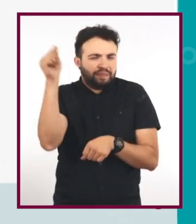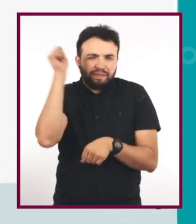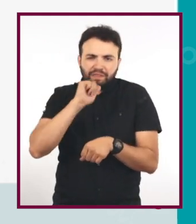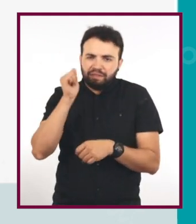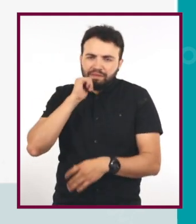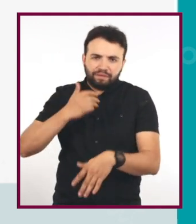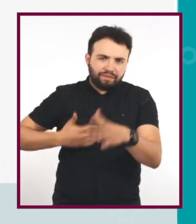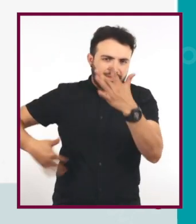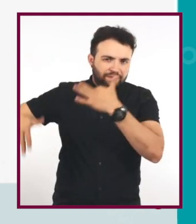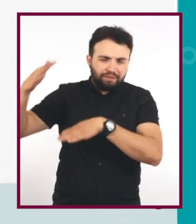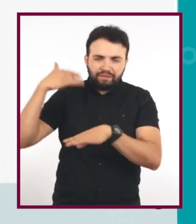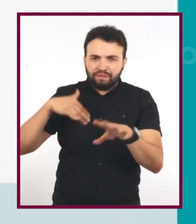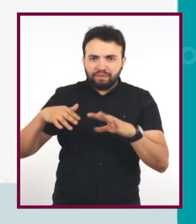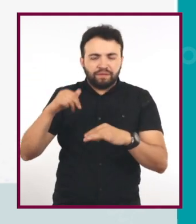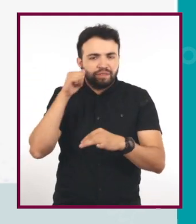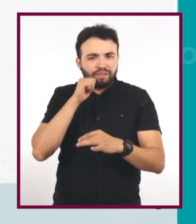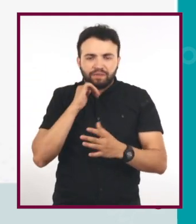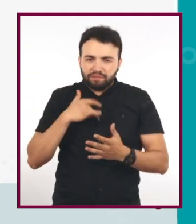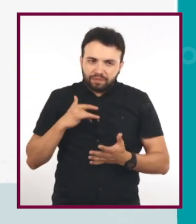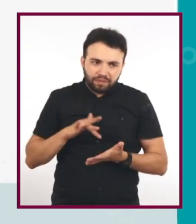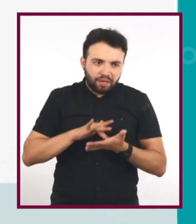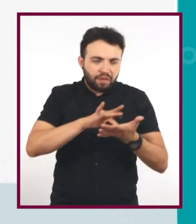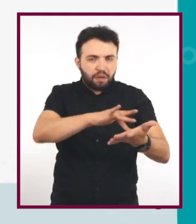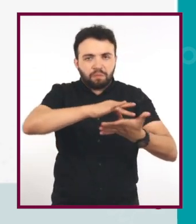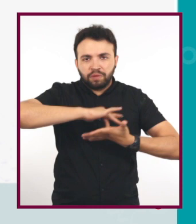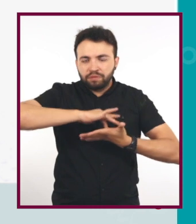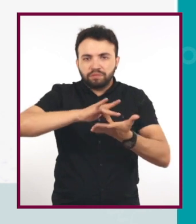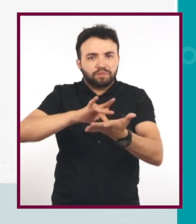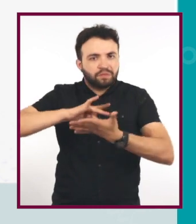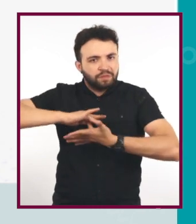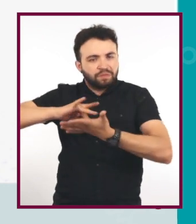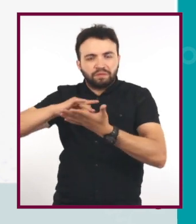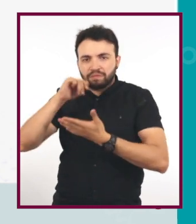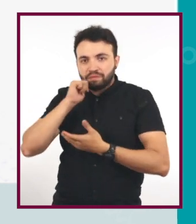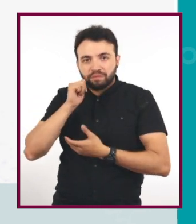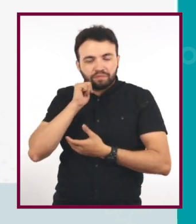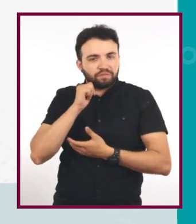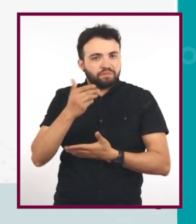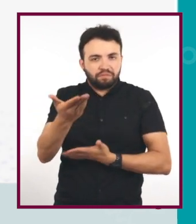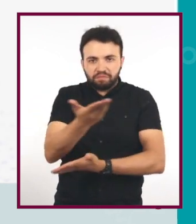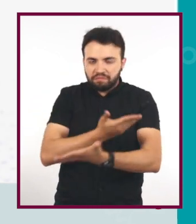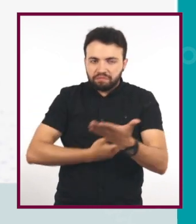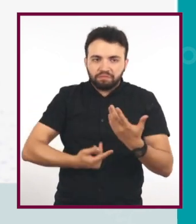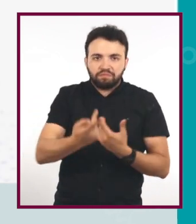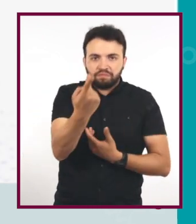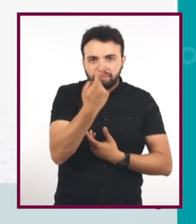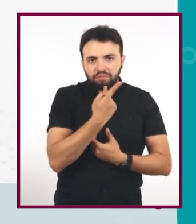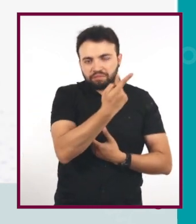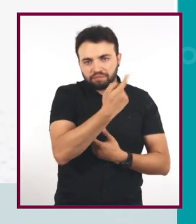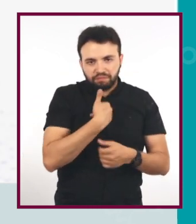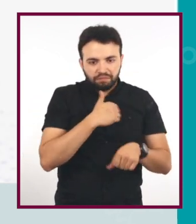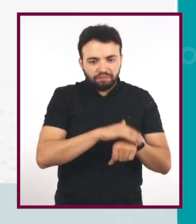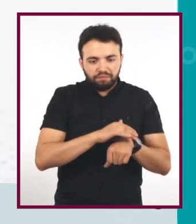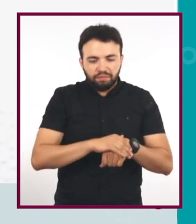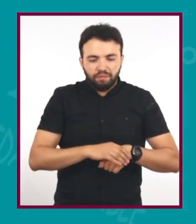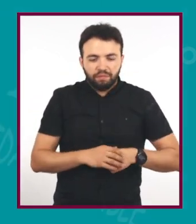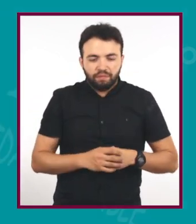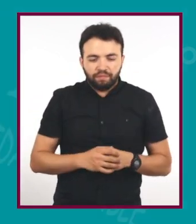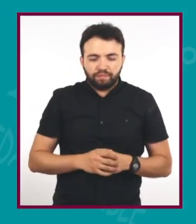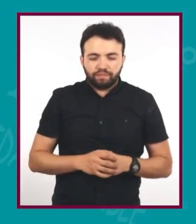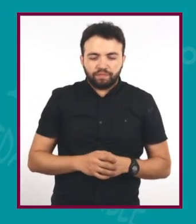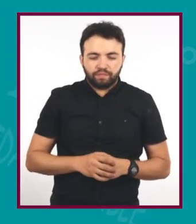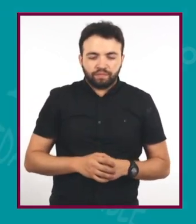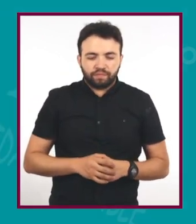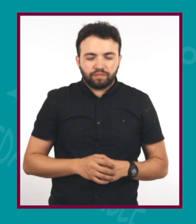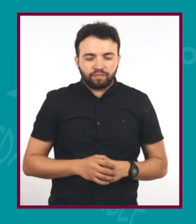estos tiempos difíciles y desde siempre que nos conocemos, nos apoyamos. Entonces, es un sentimiento recíproco.